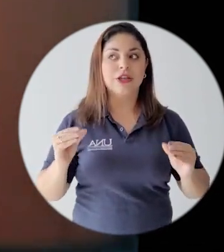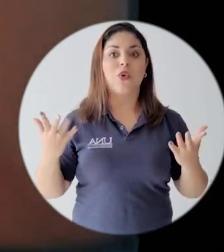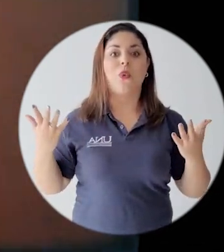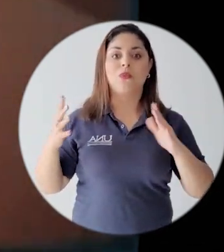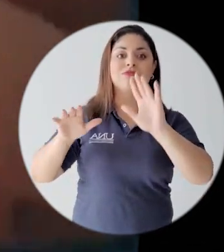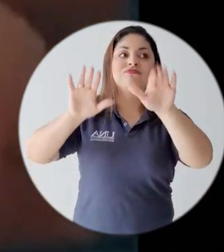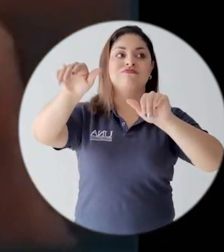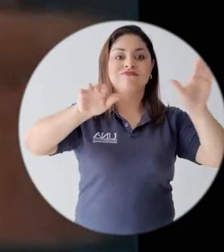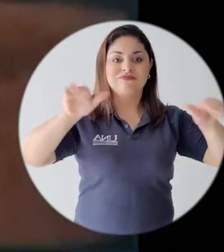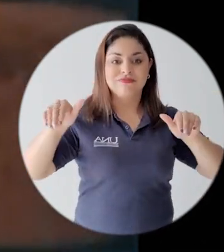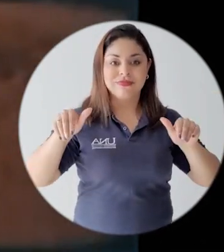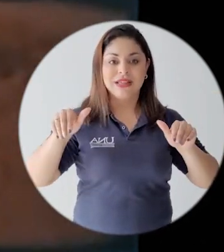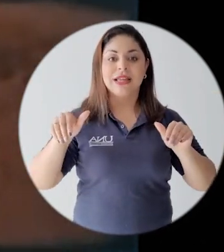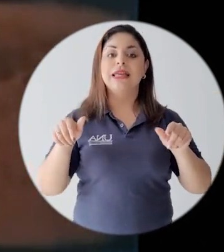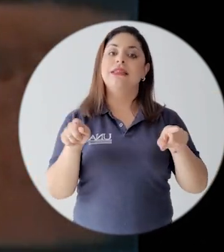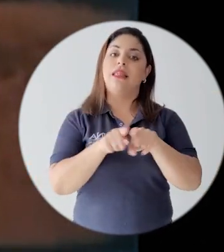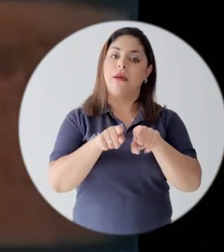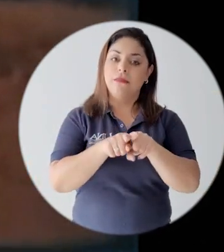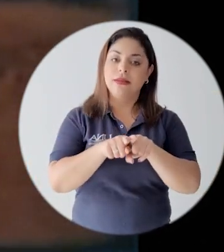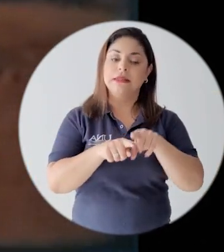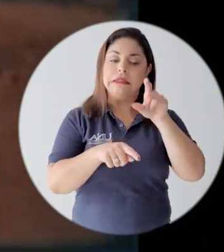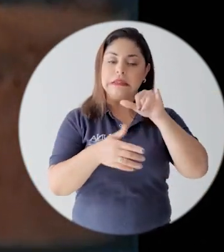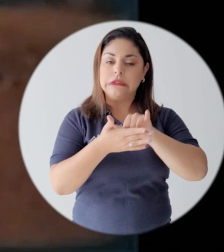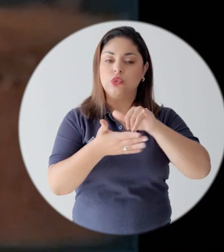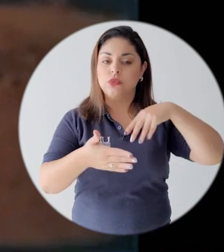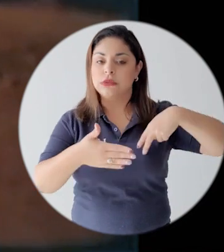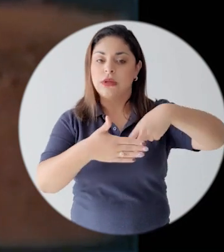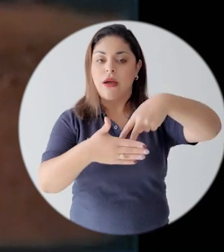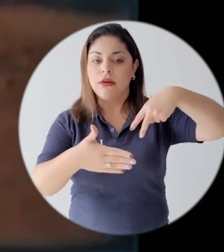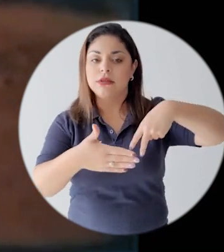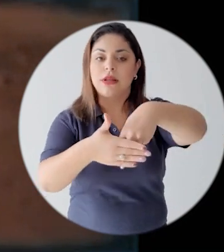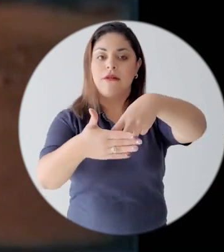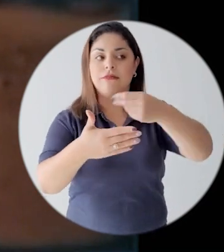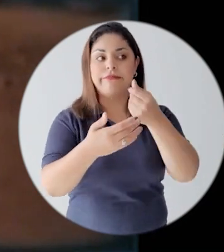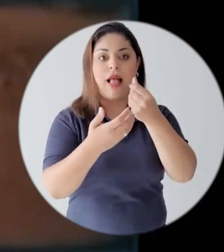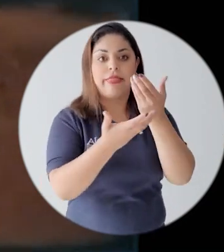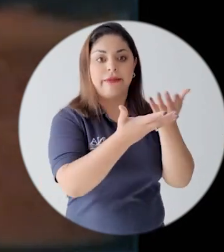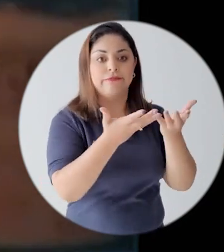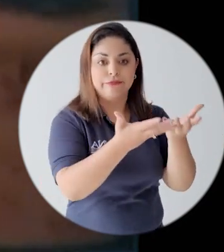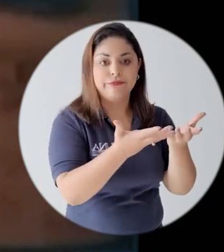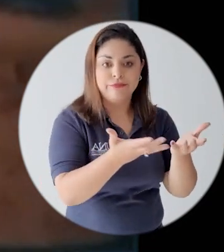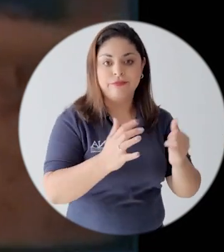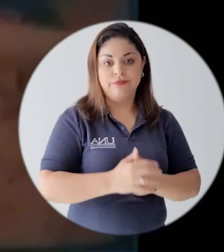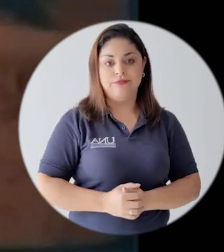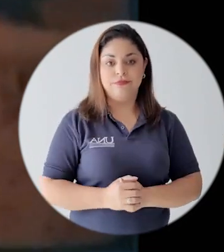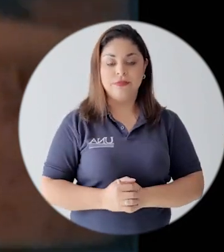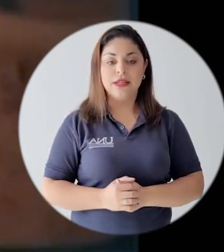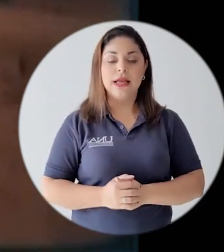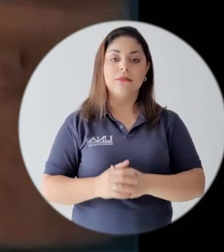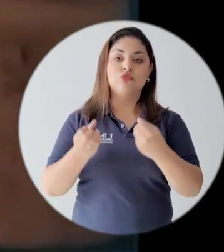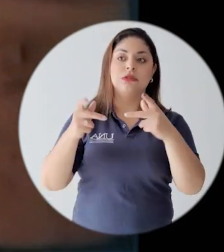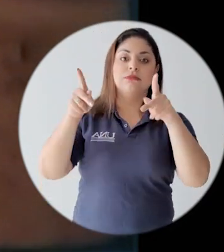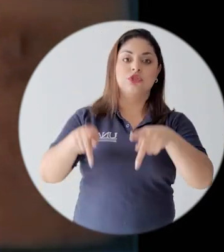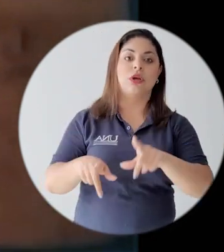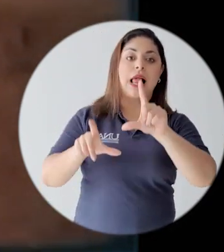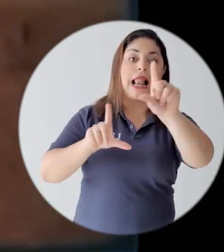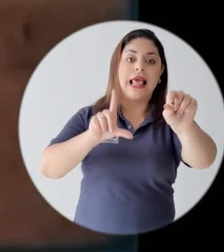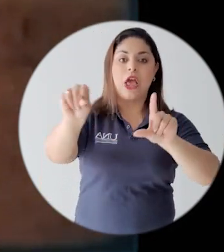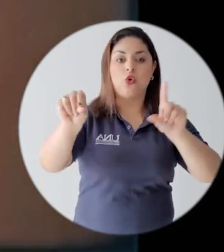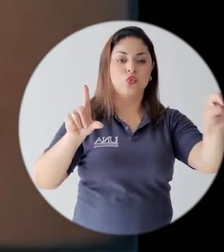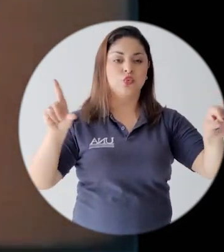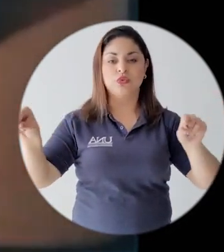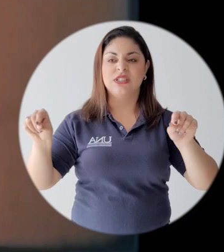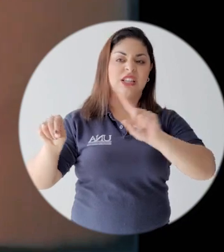residencias, y además ponía una traba por delante en el ingreso, que a toda la gente de